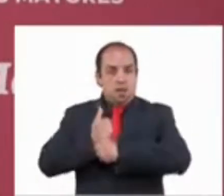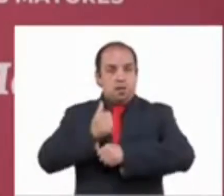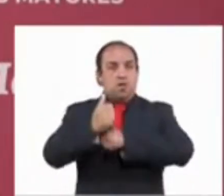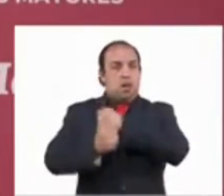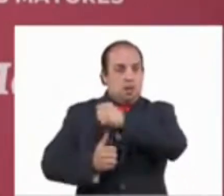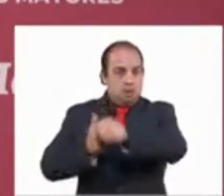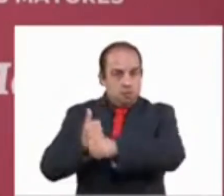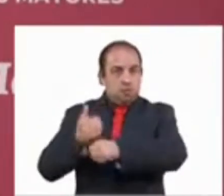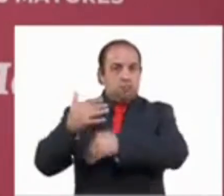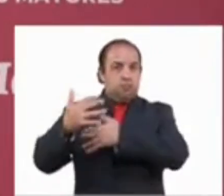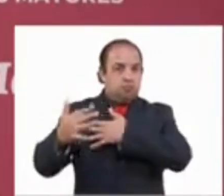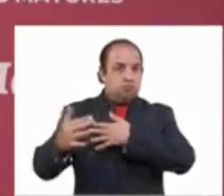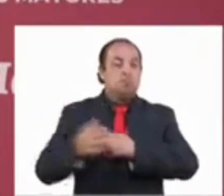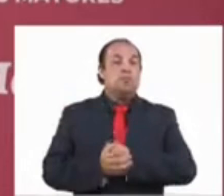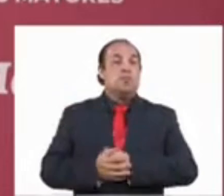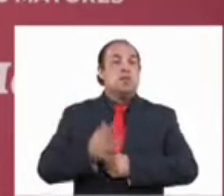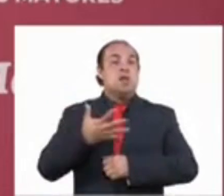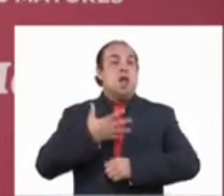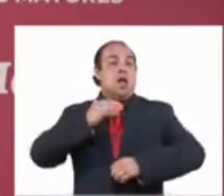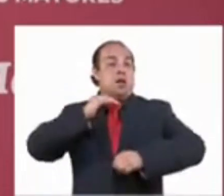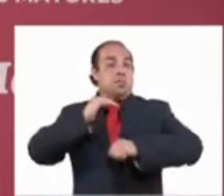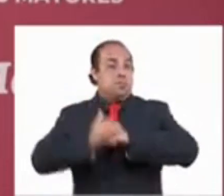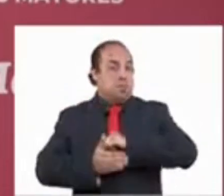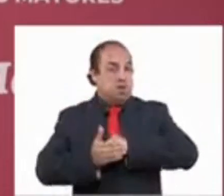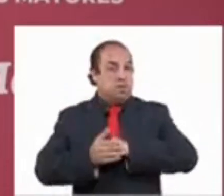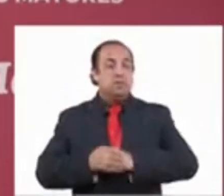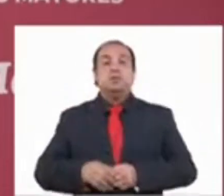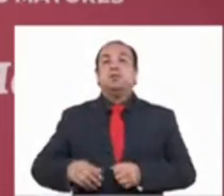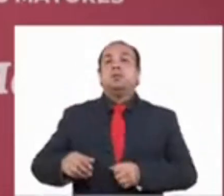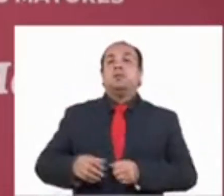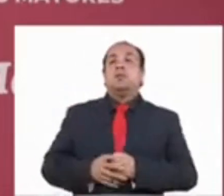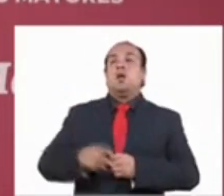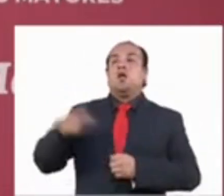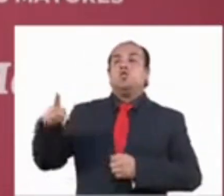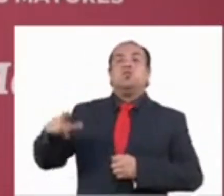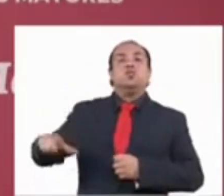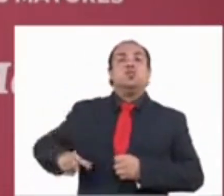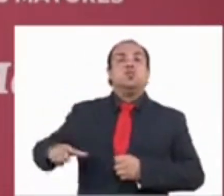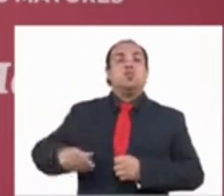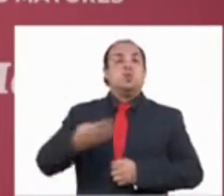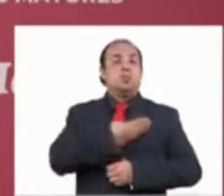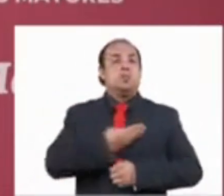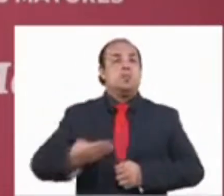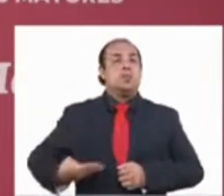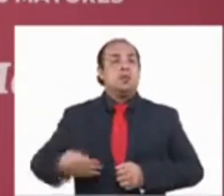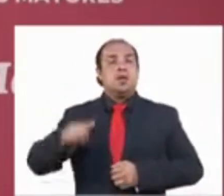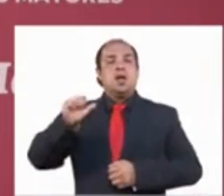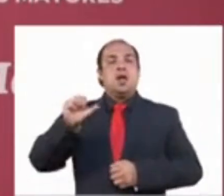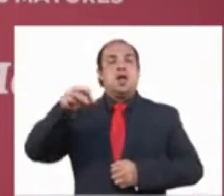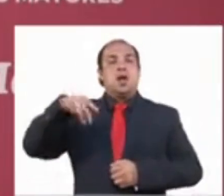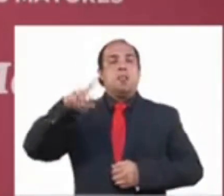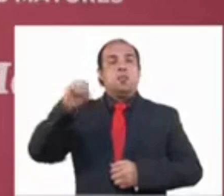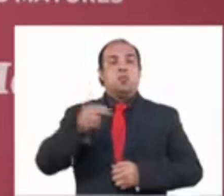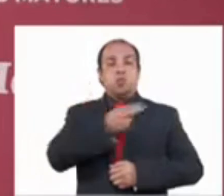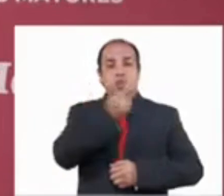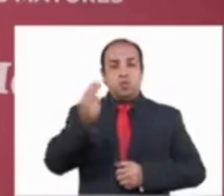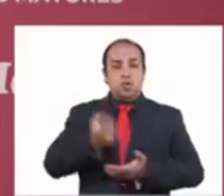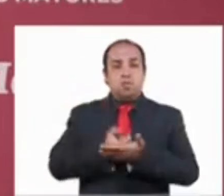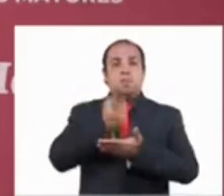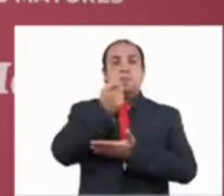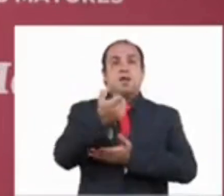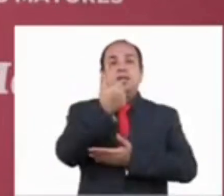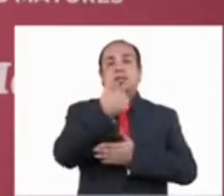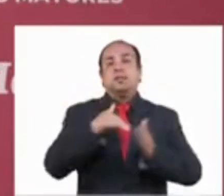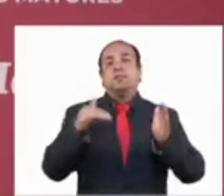y llegar al final del gobierno del presidente Andrés Manuel López Obrador a que ustedes reciban 6.000 pesos